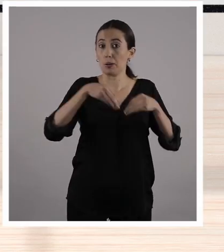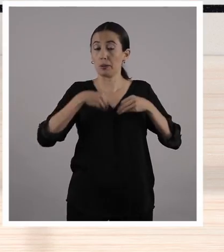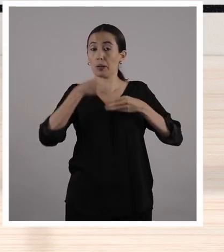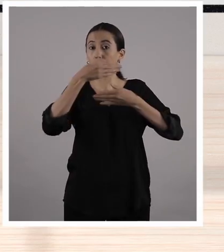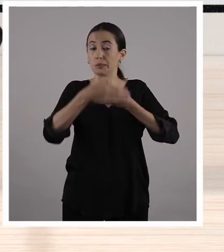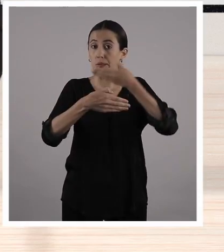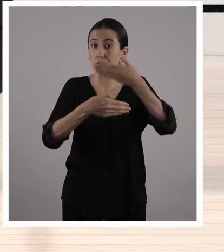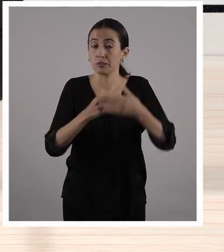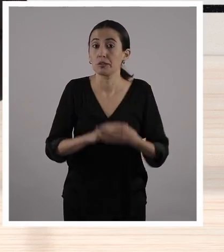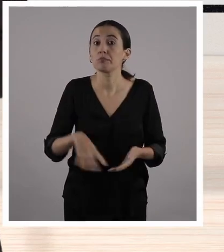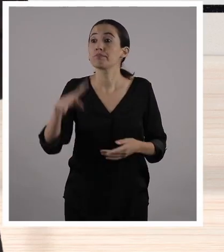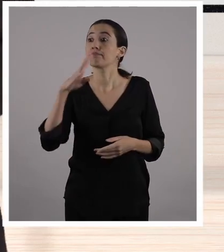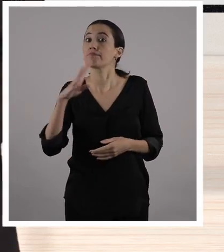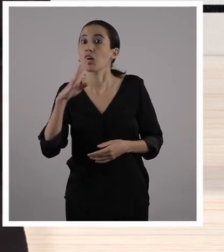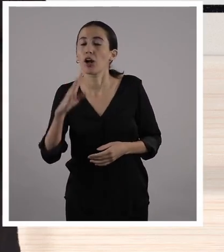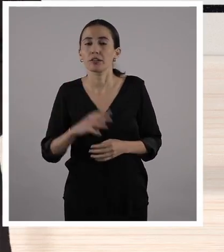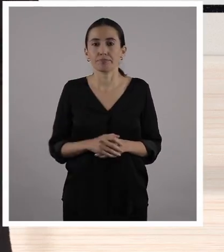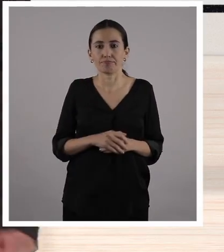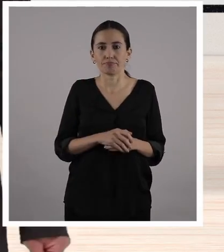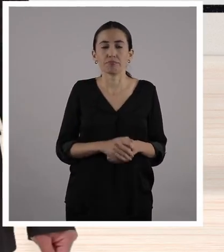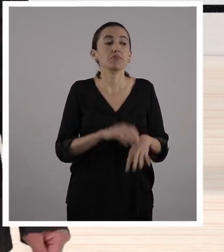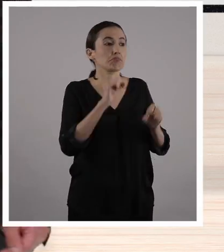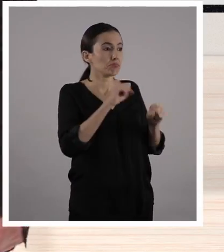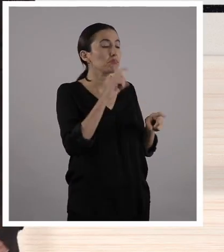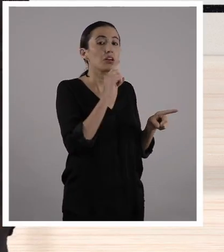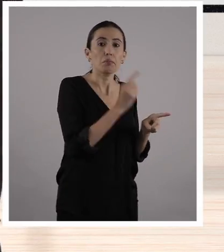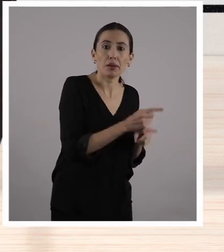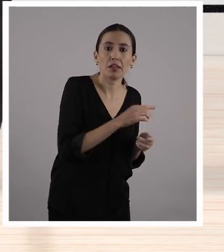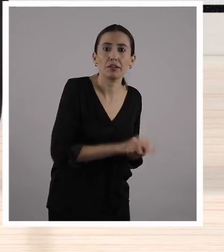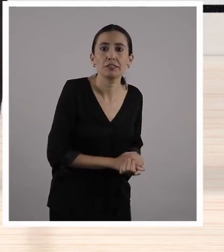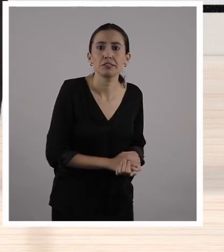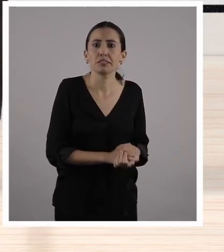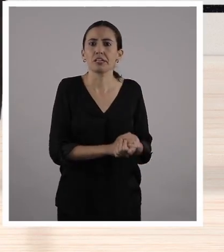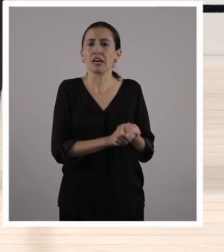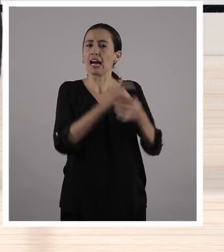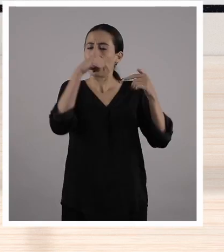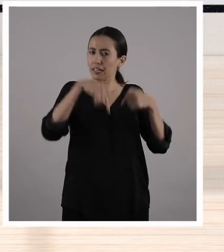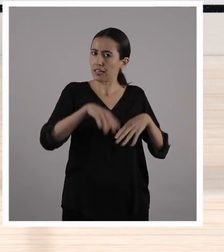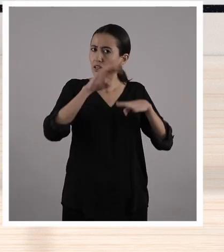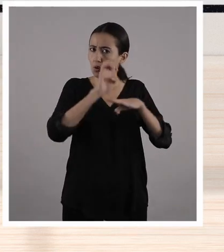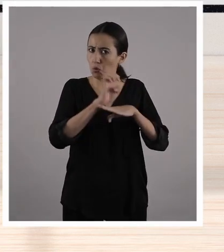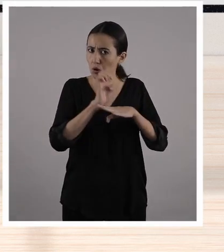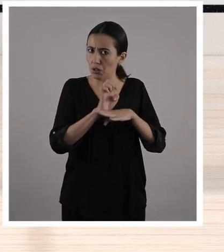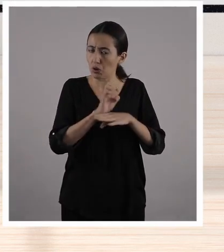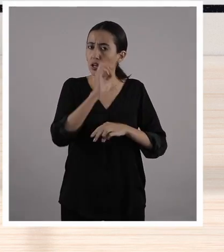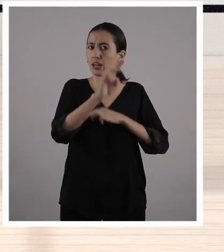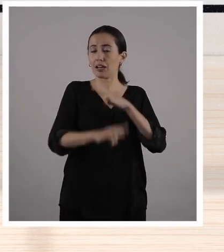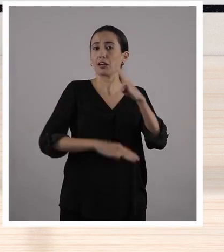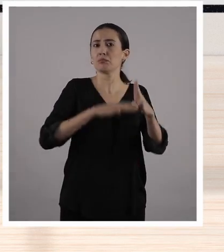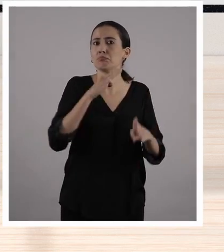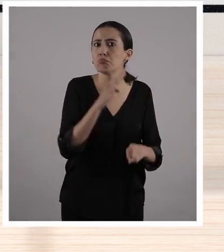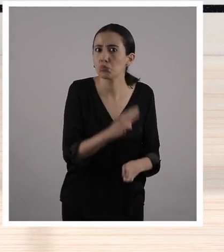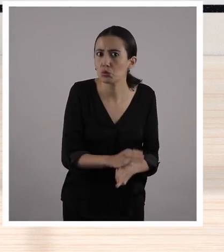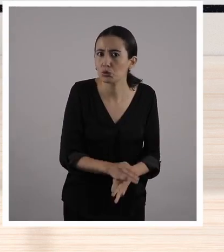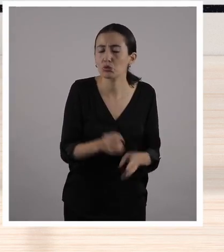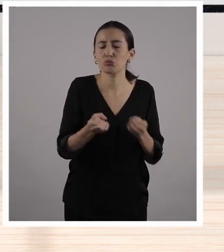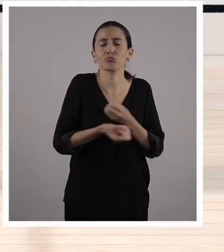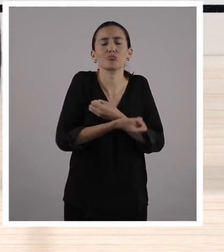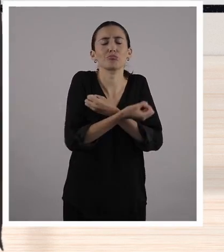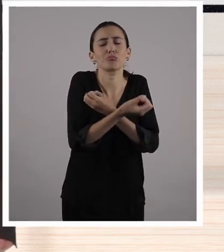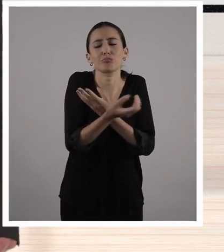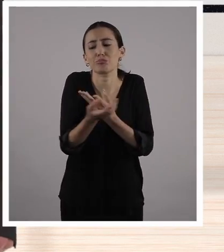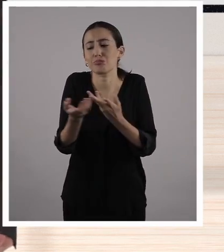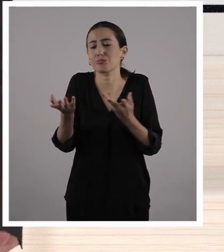que se transmite de manera oral. Y sí, profe, y no solo eso pasa aquí en el Ecuador, sino en todo el mundo.